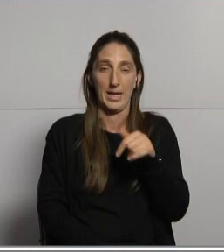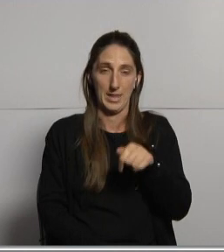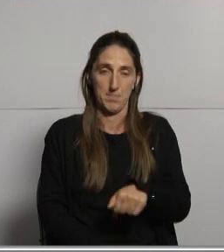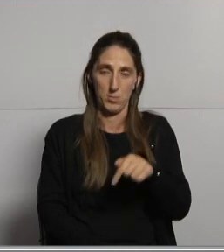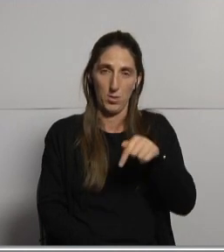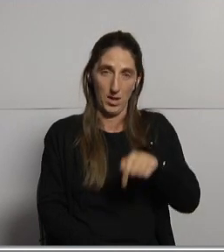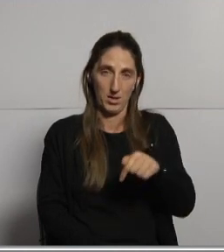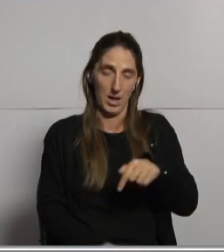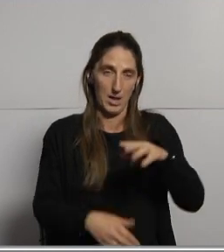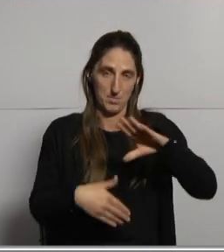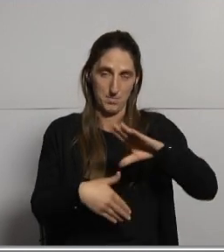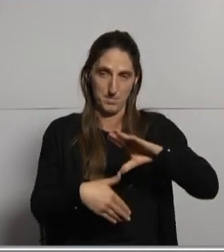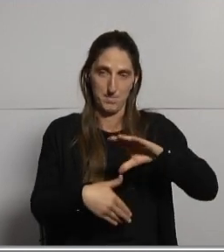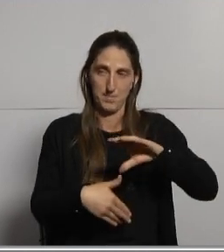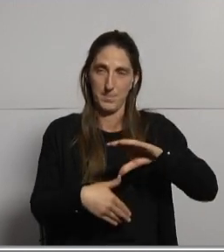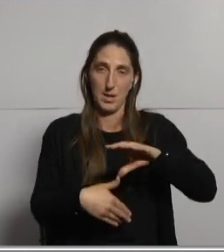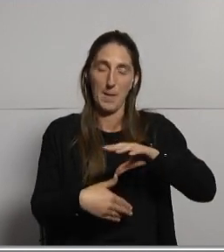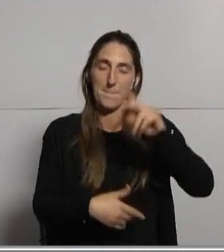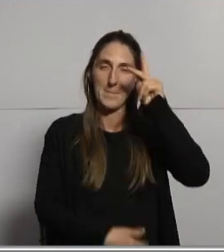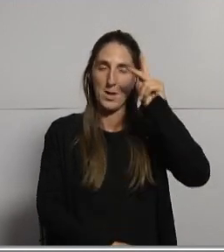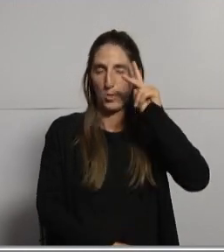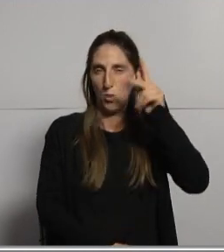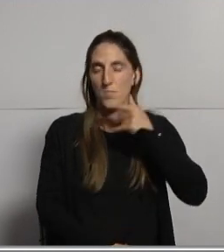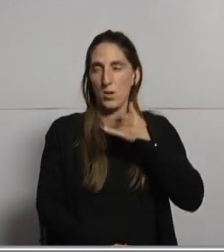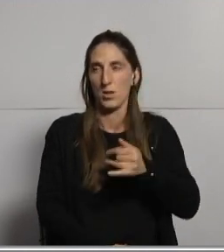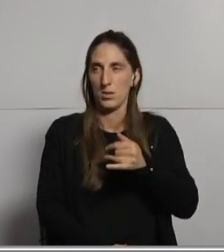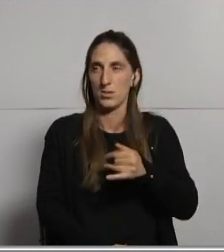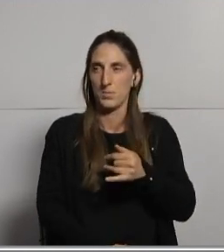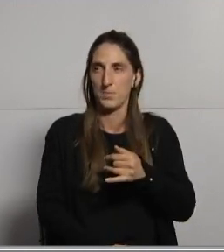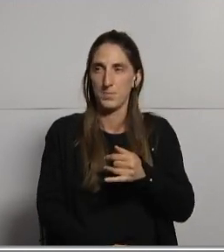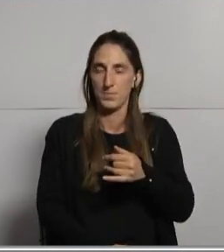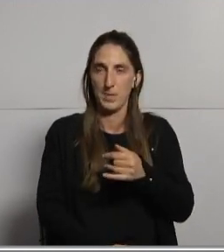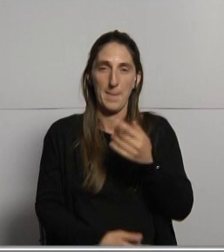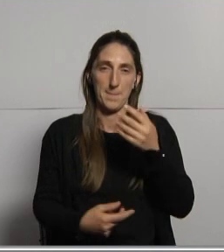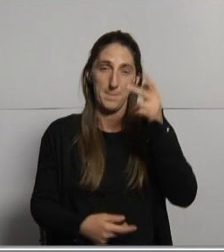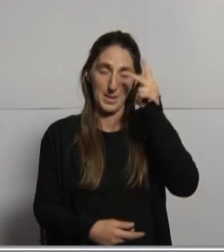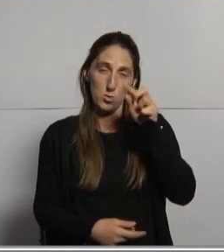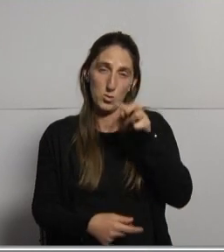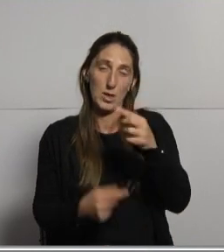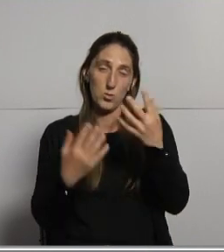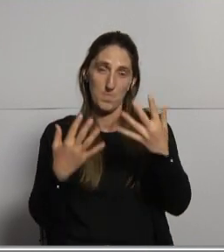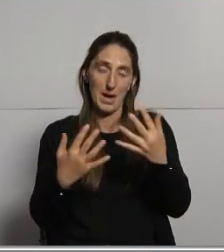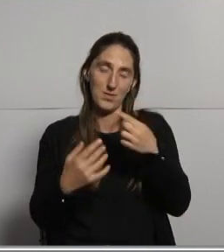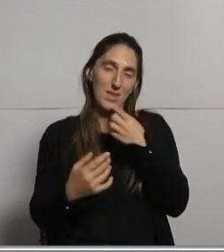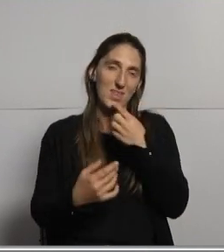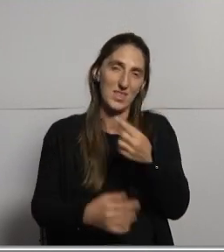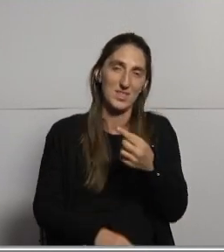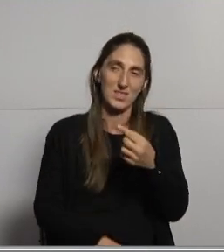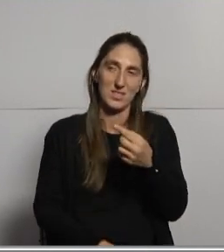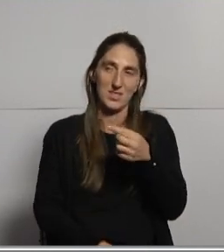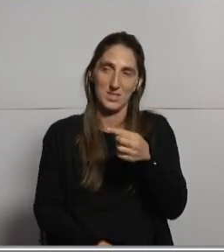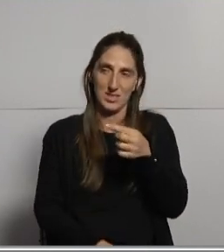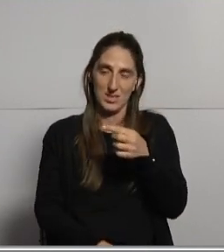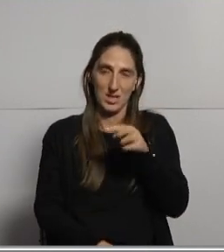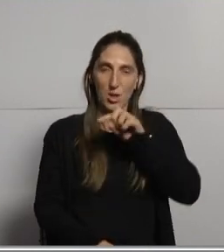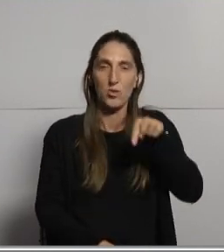de Latinoamérica, en Perú, por ejemplo, está la aplicación Perú en tus manos, que justamente te indica ese mapa